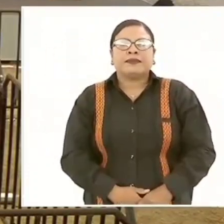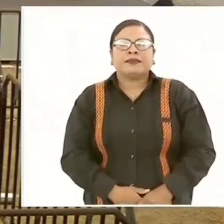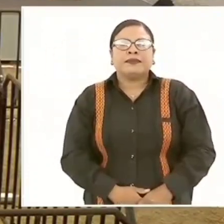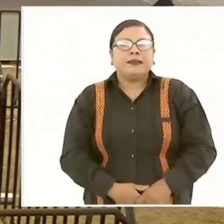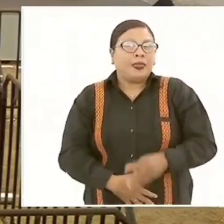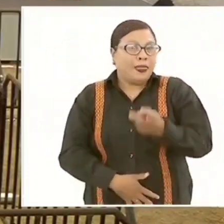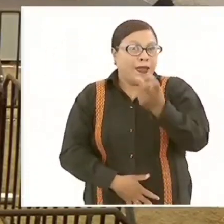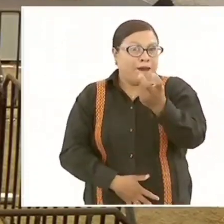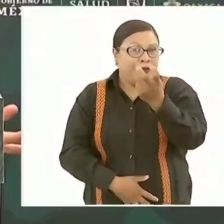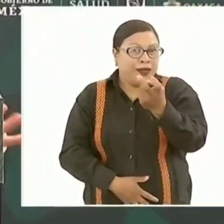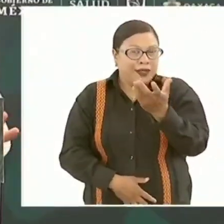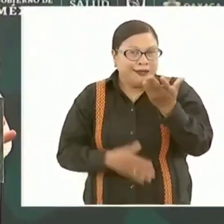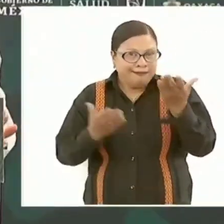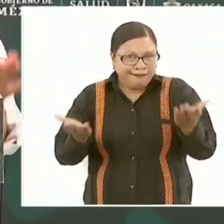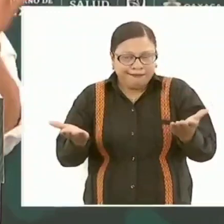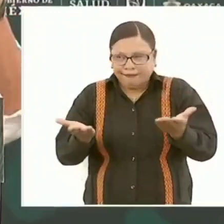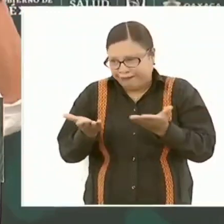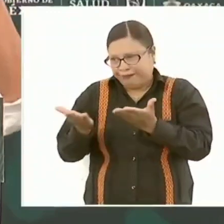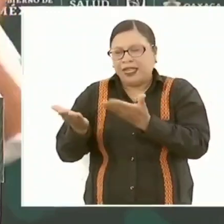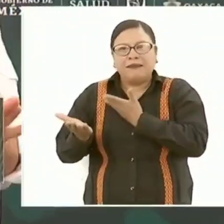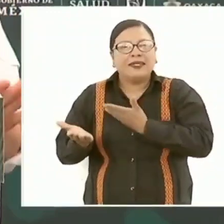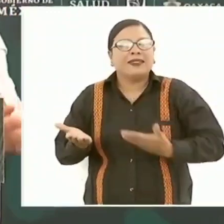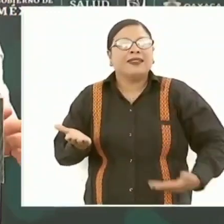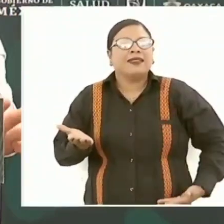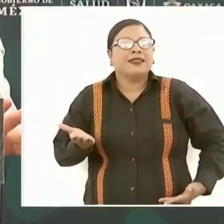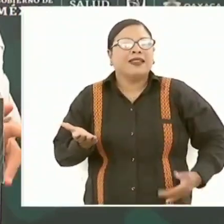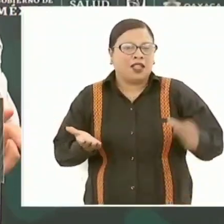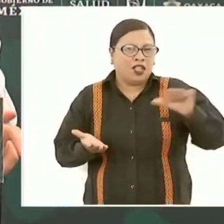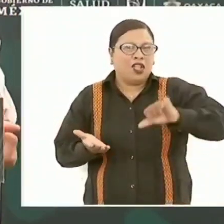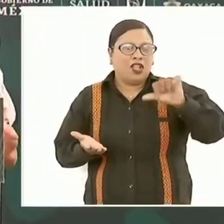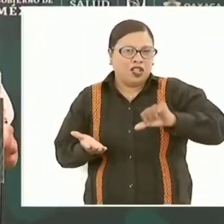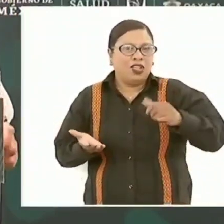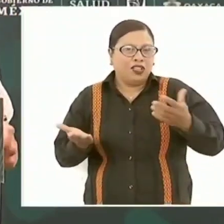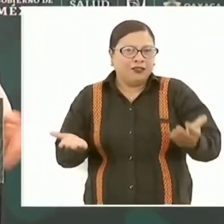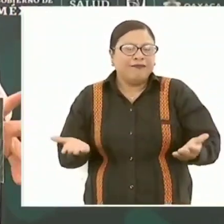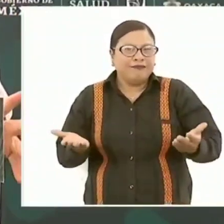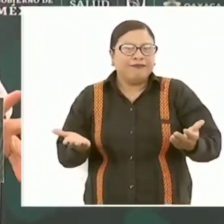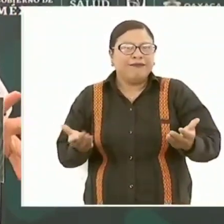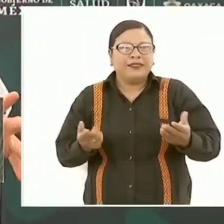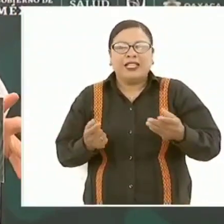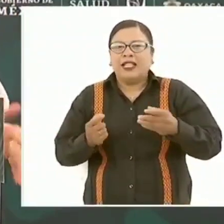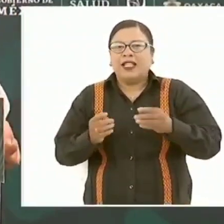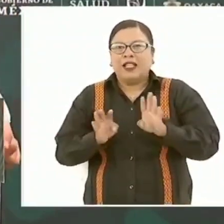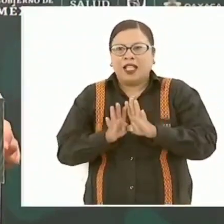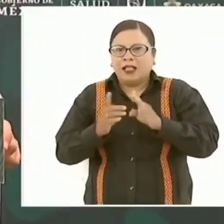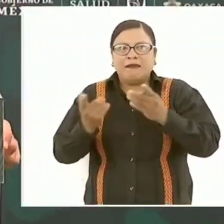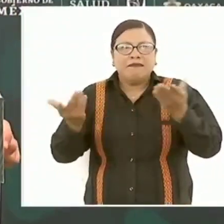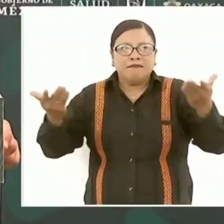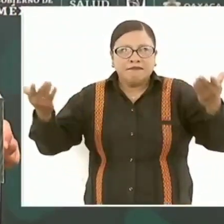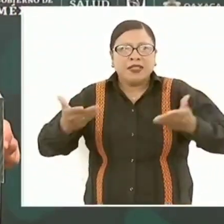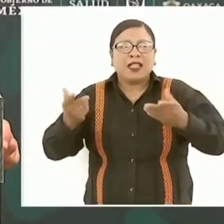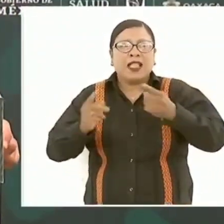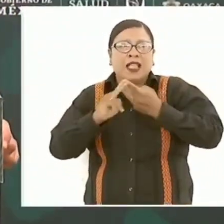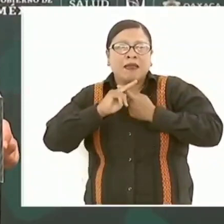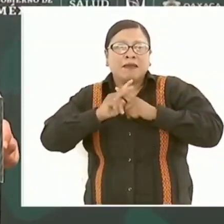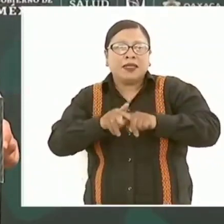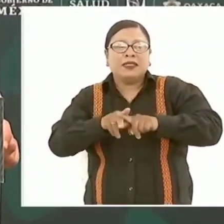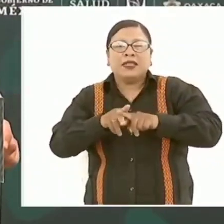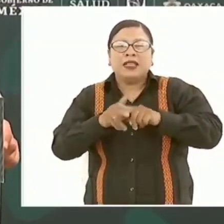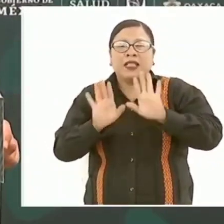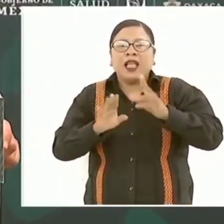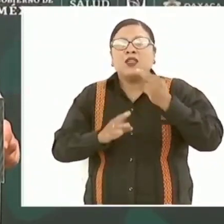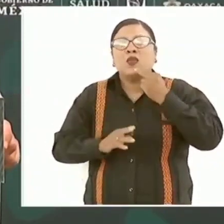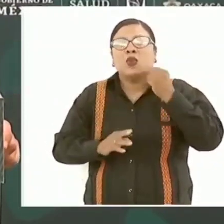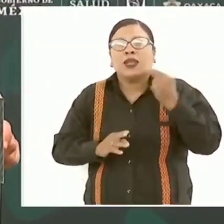Y por eso decirle, señor presidente, hoy, acabando este encuentro, empieza a funcionar las